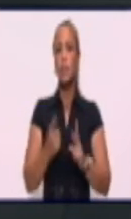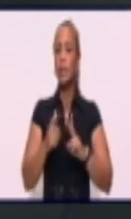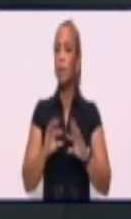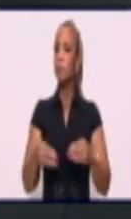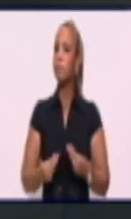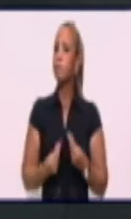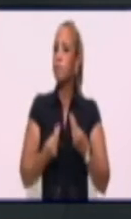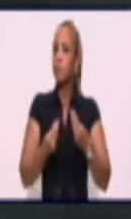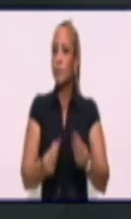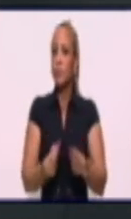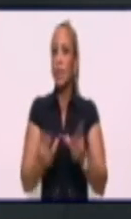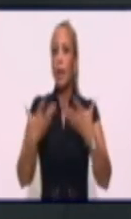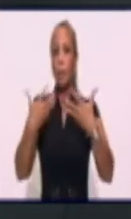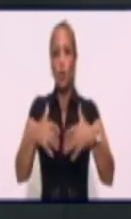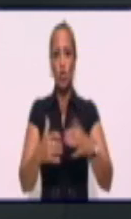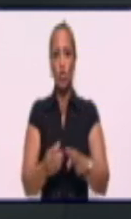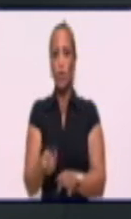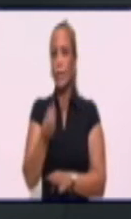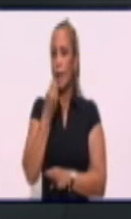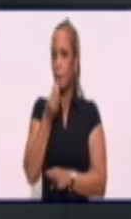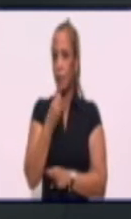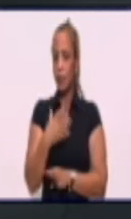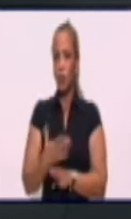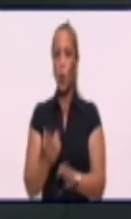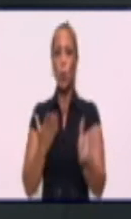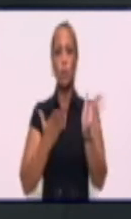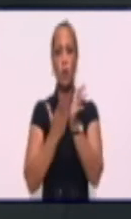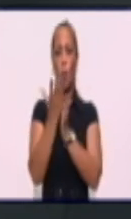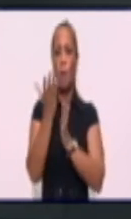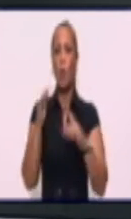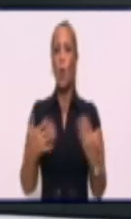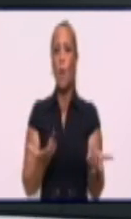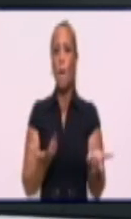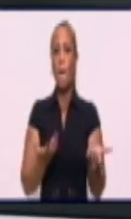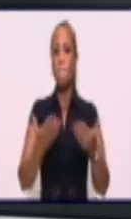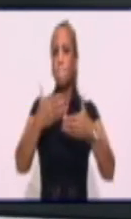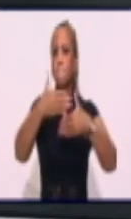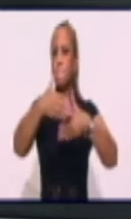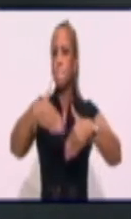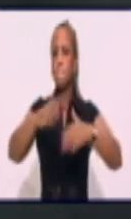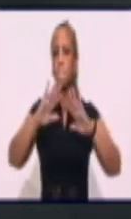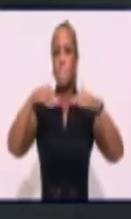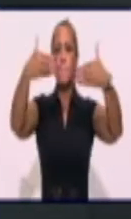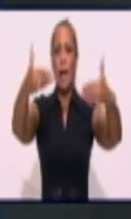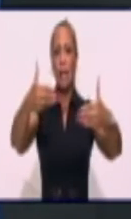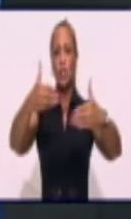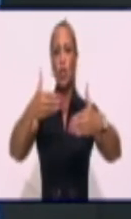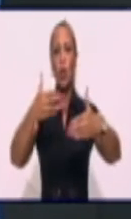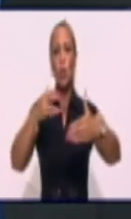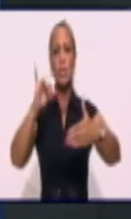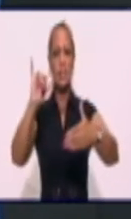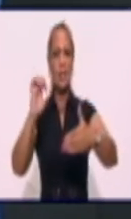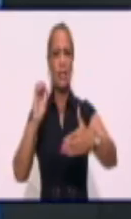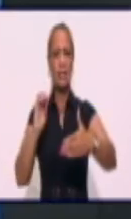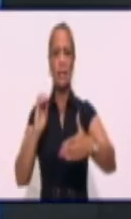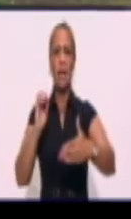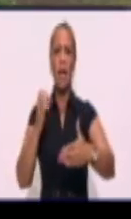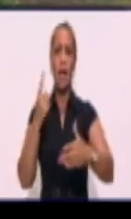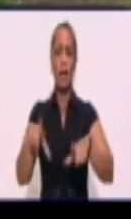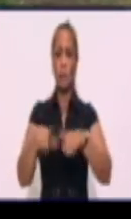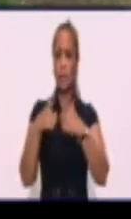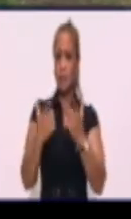inmersas en la producción de alimentos, continuamos declarando patio 60 aniversario de la Federación